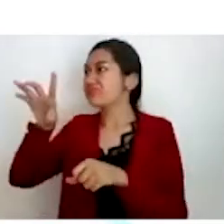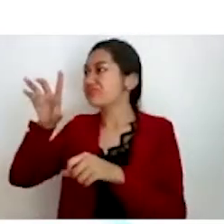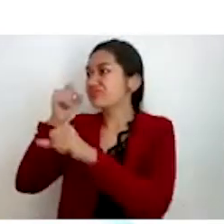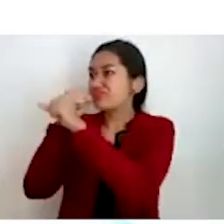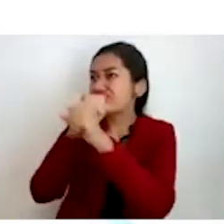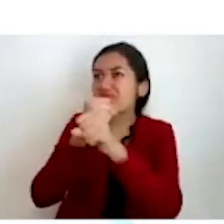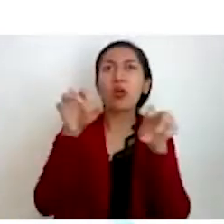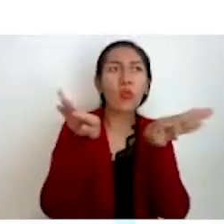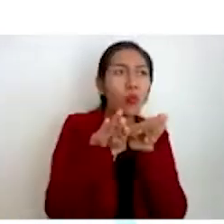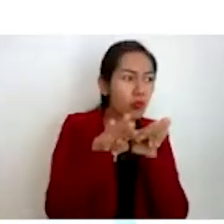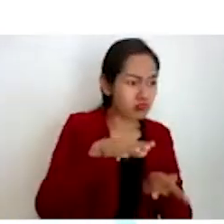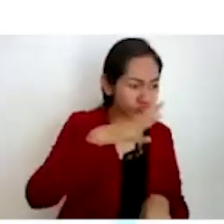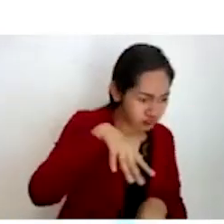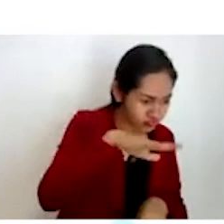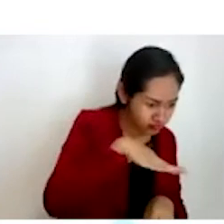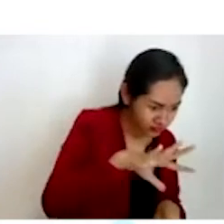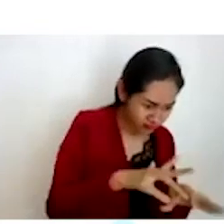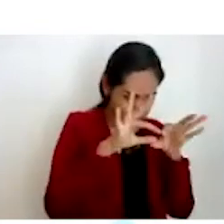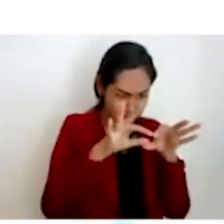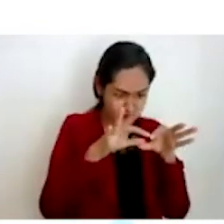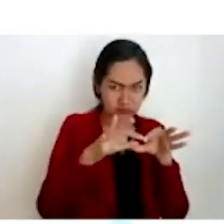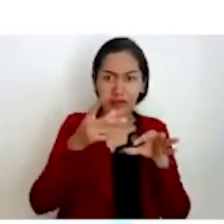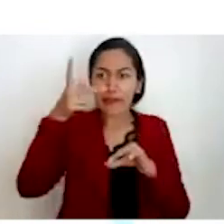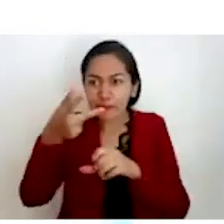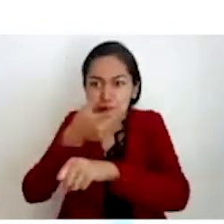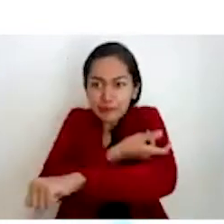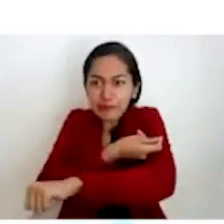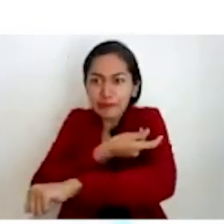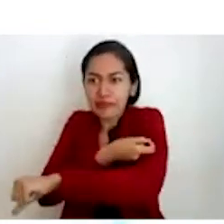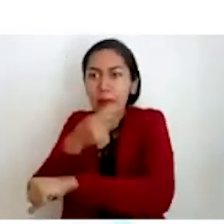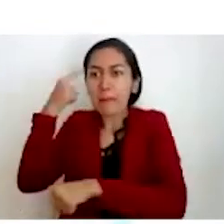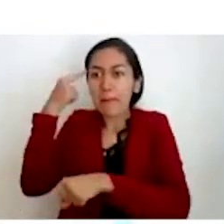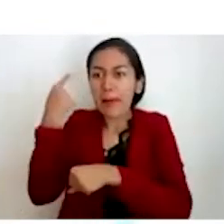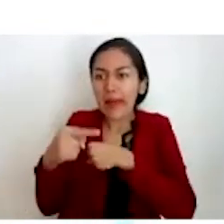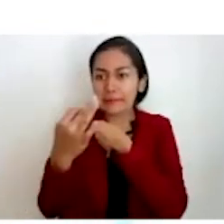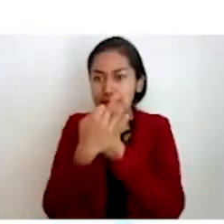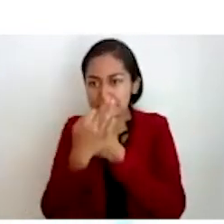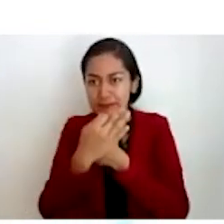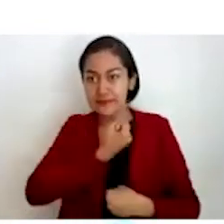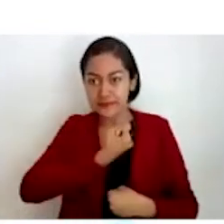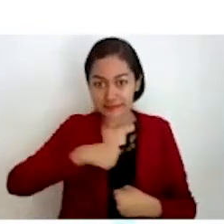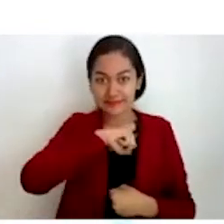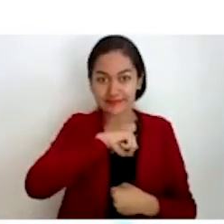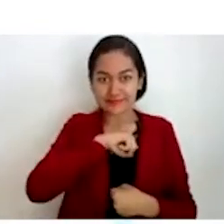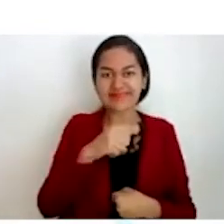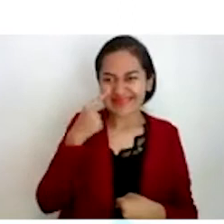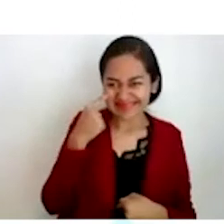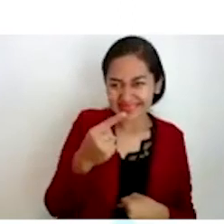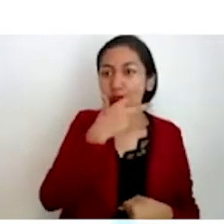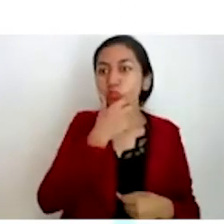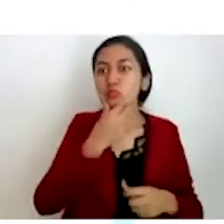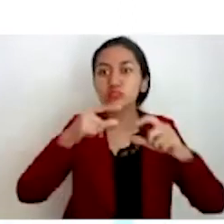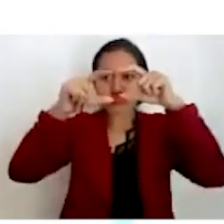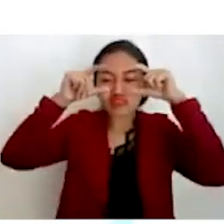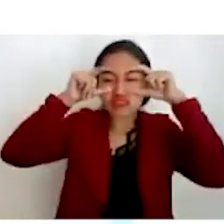parte de la raza humana. En esta primera escena vemos a este sobreviviente portando sus lentes Ray-Ban y atravesando una fantasmal